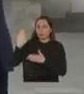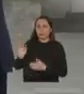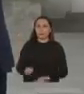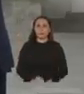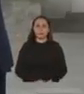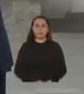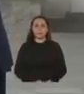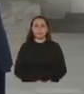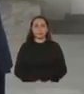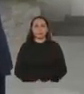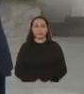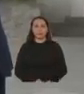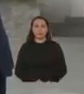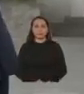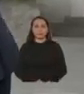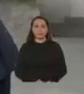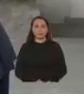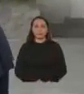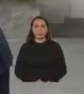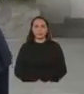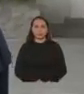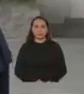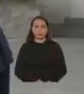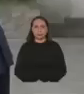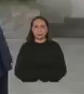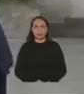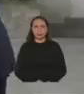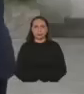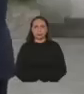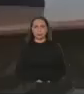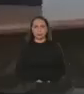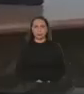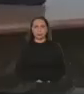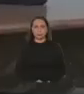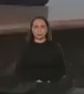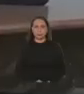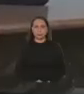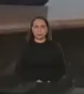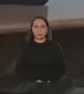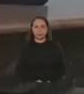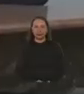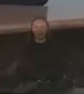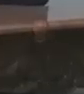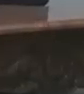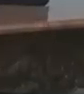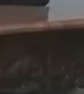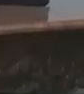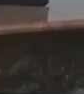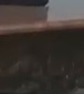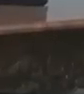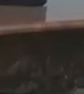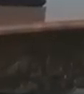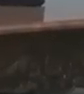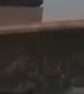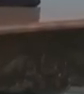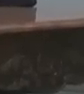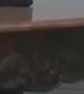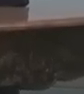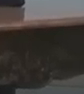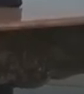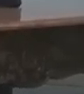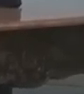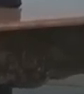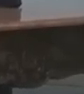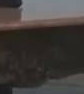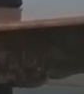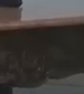propia casa? Pero yo lo hice con mucho respeto, haciéndole ver al presidente, y en eso yo discrepo un poquito con Axel, que sí pudo haber tenido. Yo no digo que